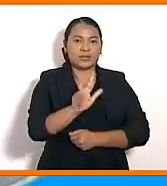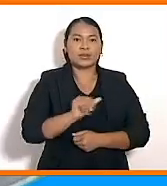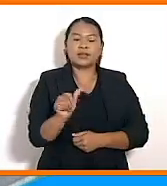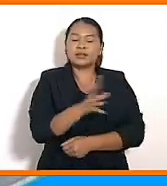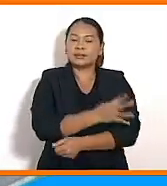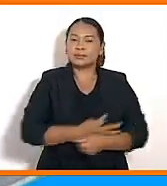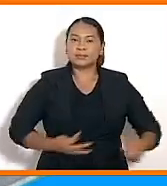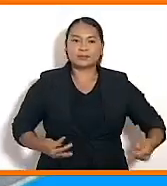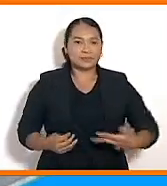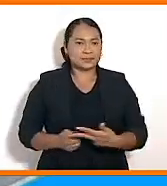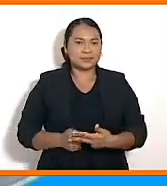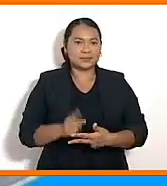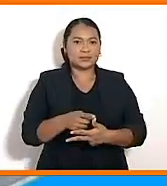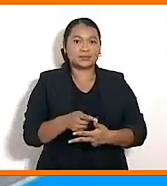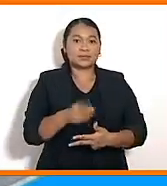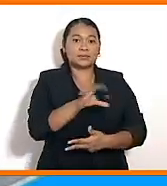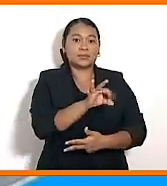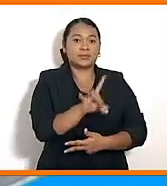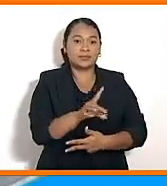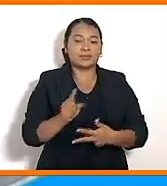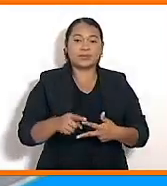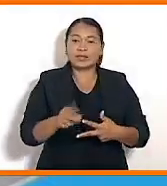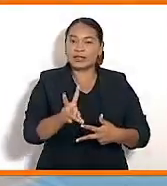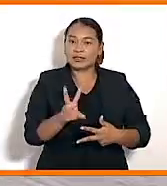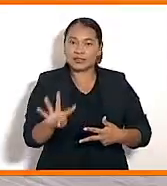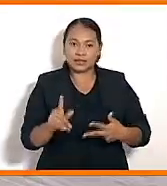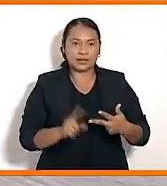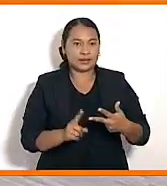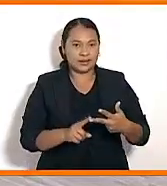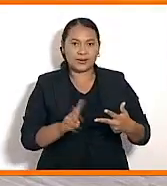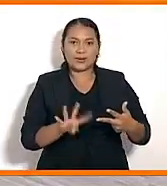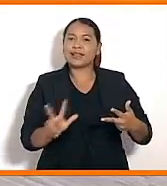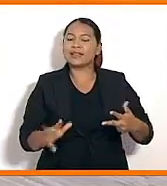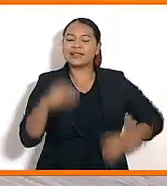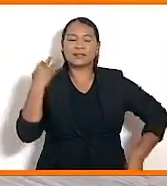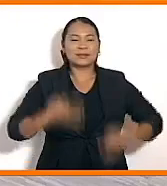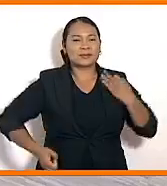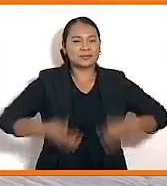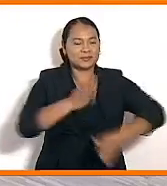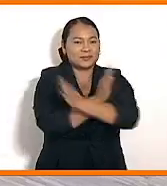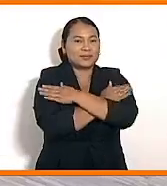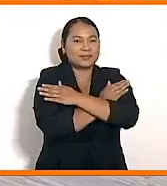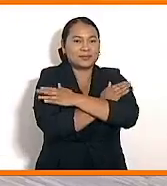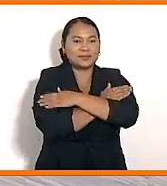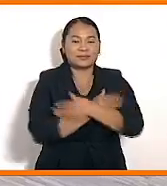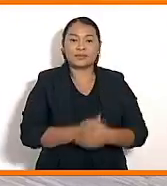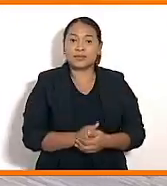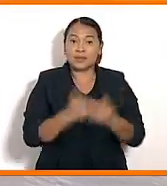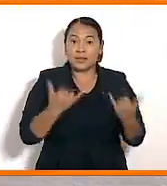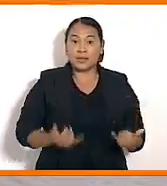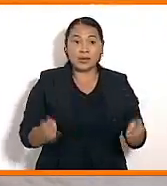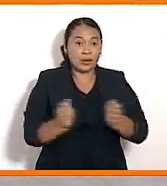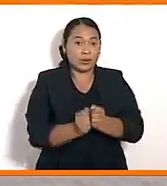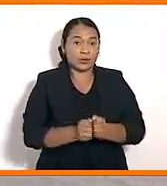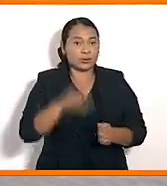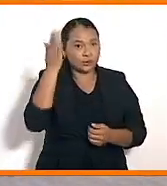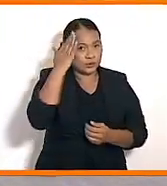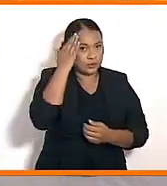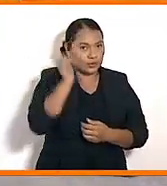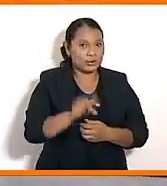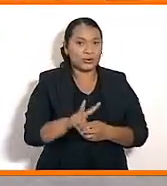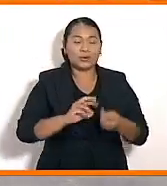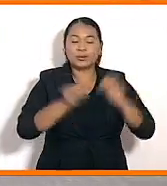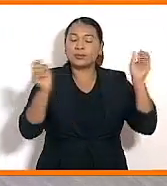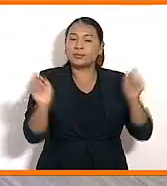3. 98, 74 y 43. Muchas felicidades. Acompáñame a conocer los dos números seleccionados